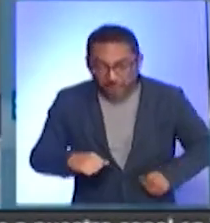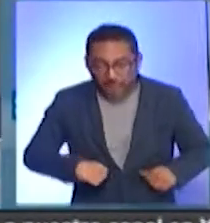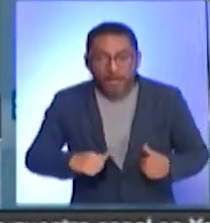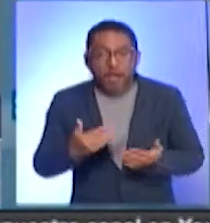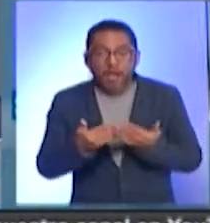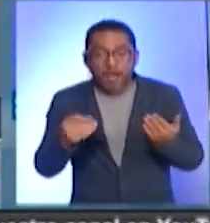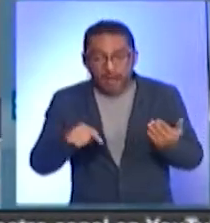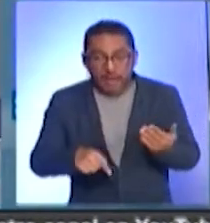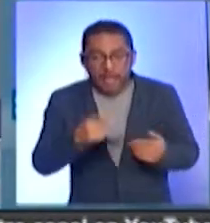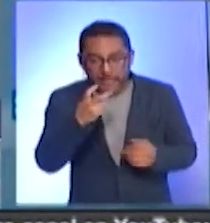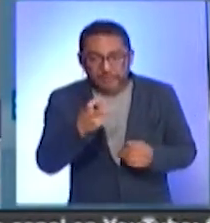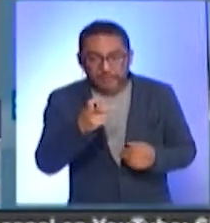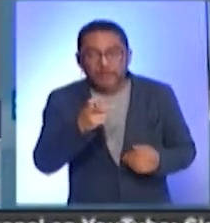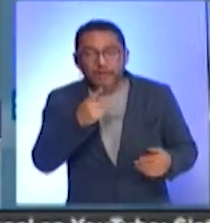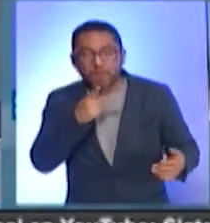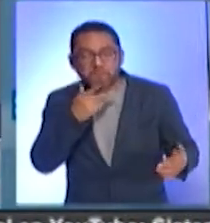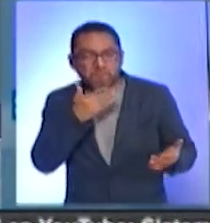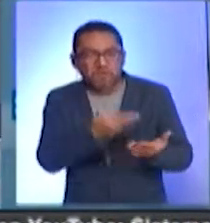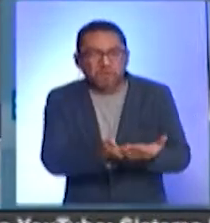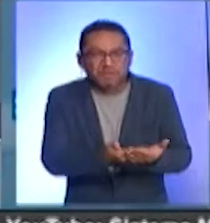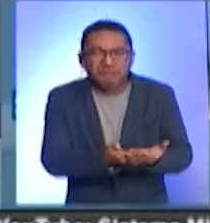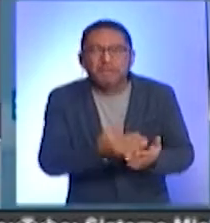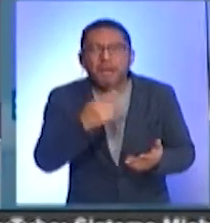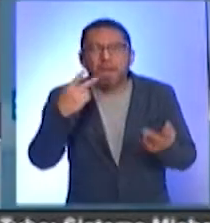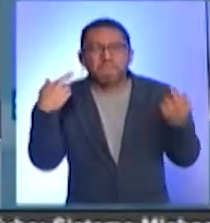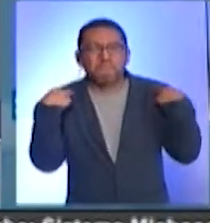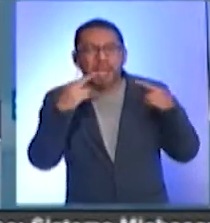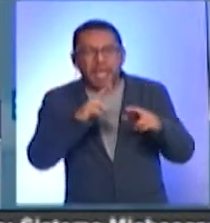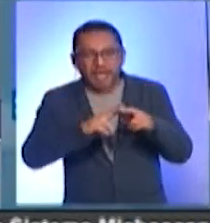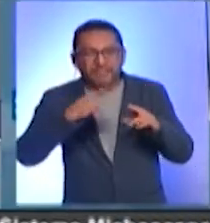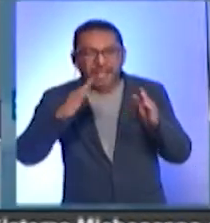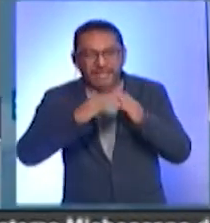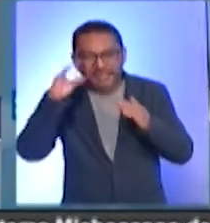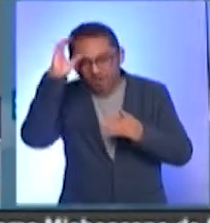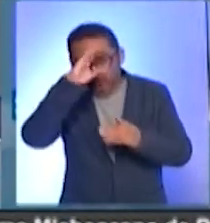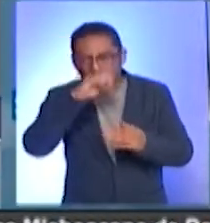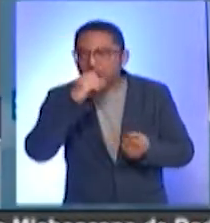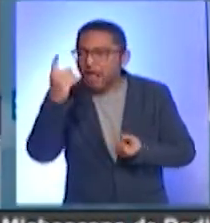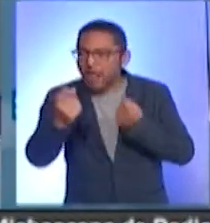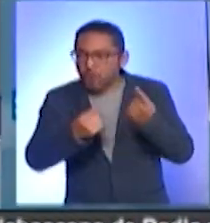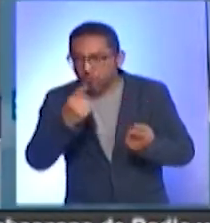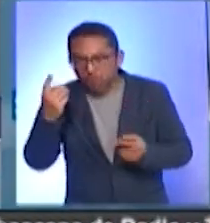fue a propuesta de algunos maestros de casa de cultura de